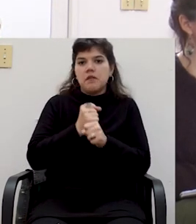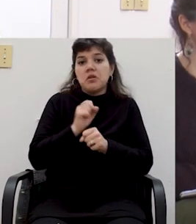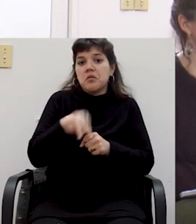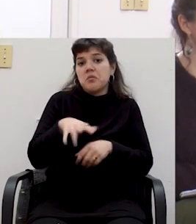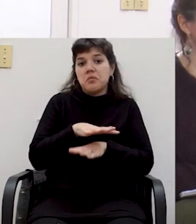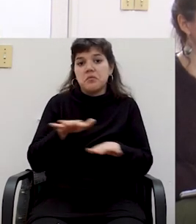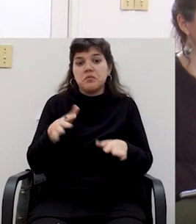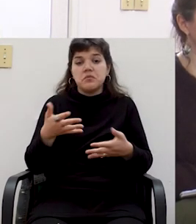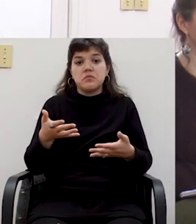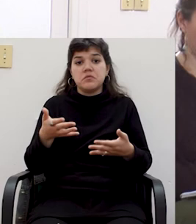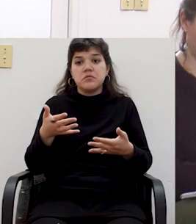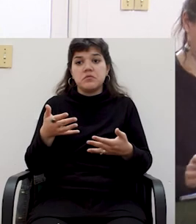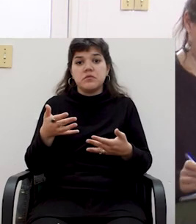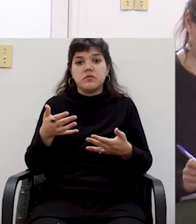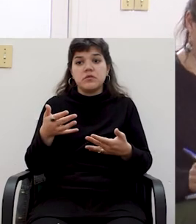comunes.